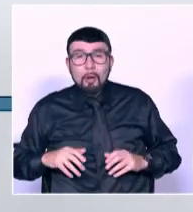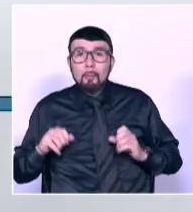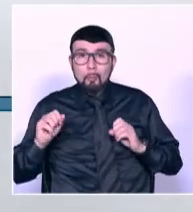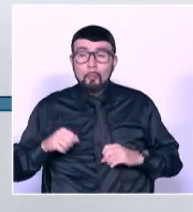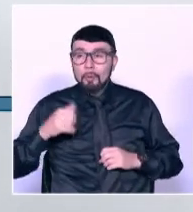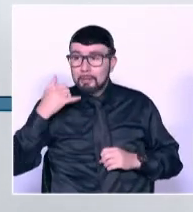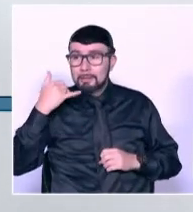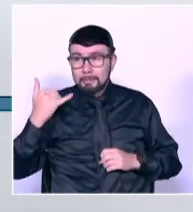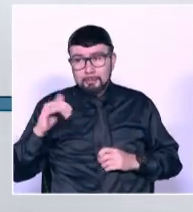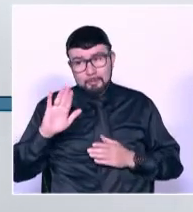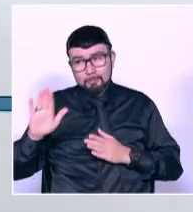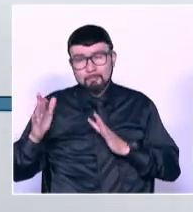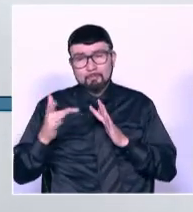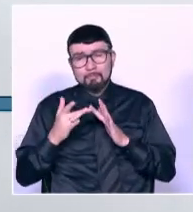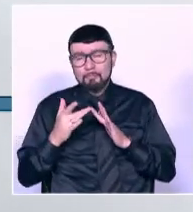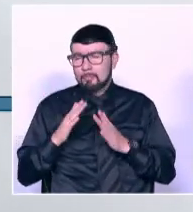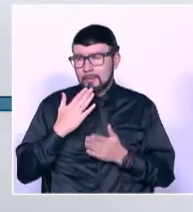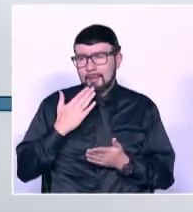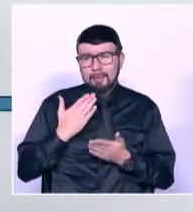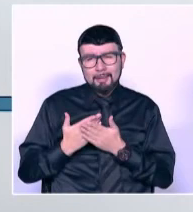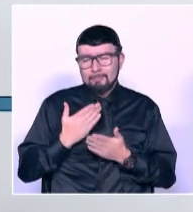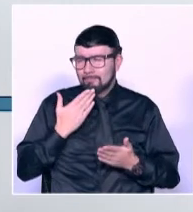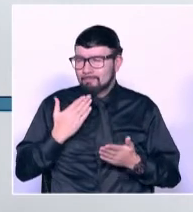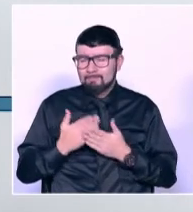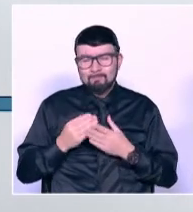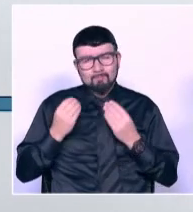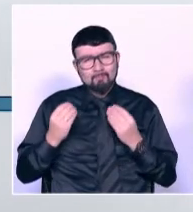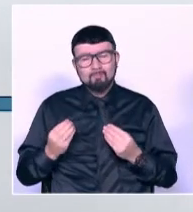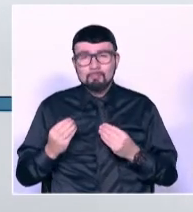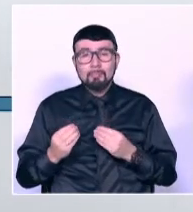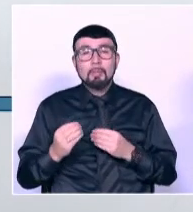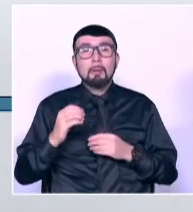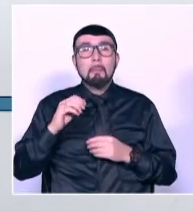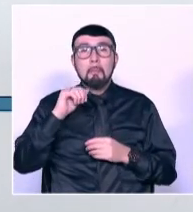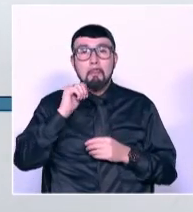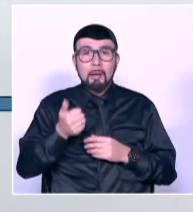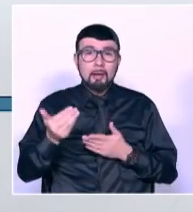ella. Doctora, mil y mil gracias nuevamente por estar acá con nosotros y los esperamos en